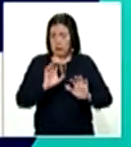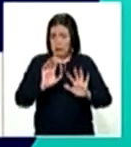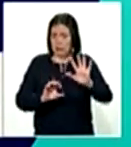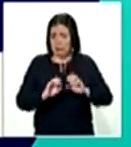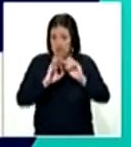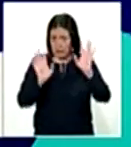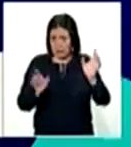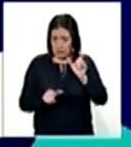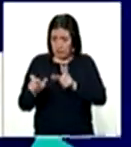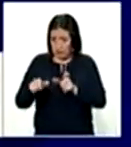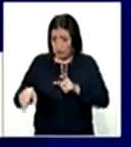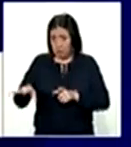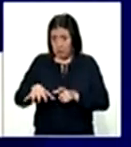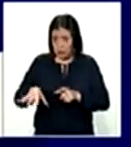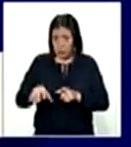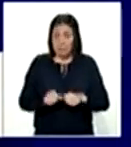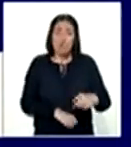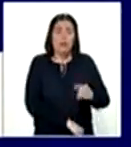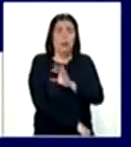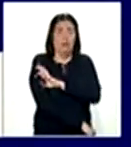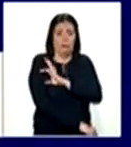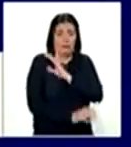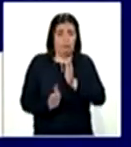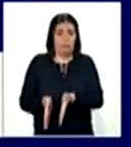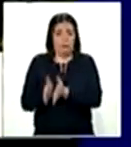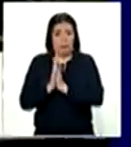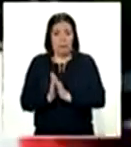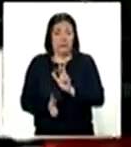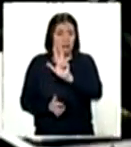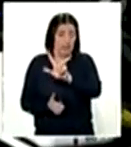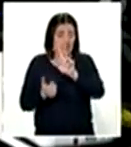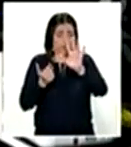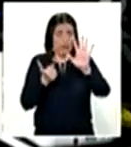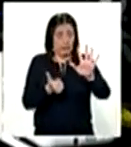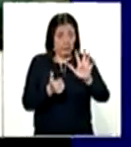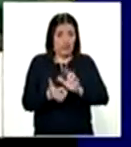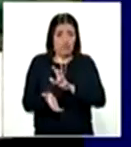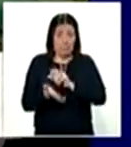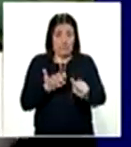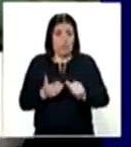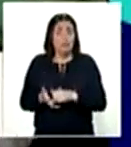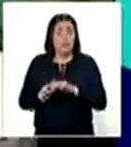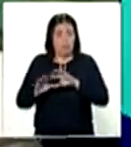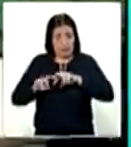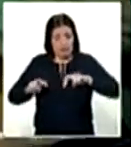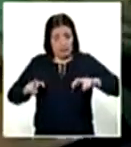para los detenidos. La fiscalía pedirá 36 meses de investigación para la banda.